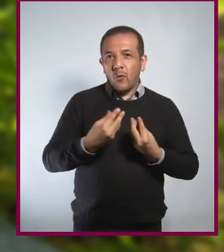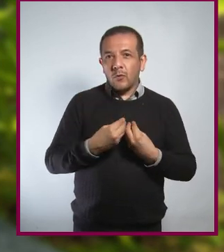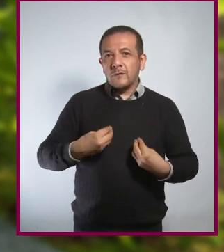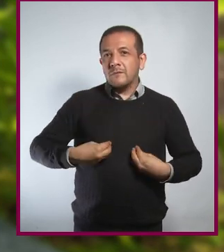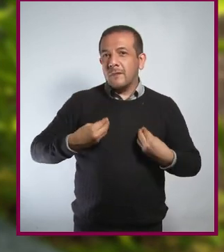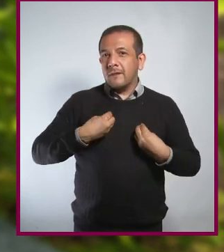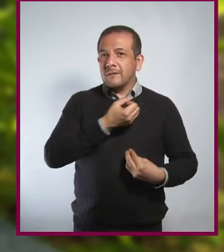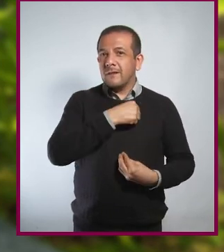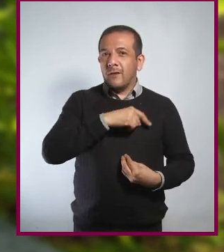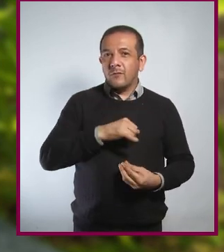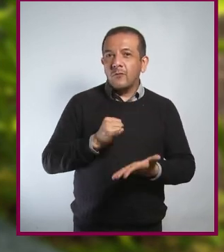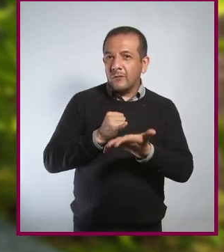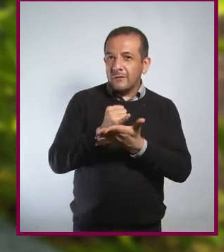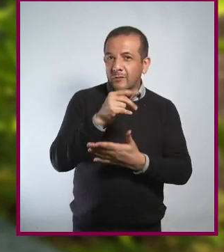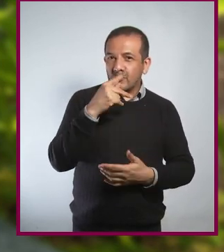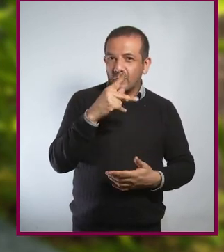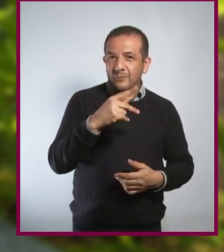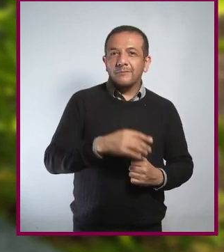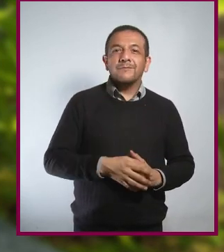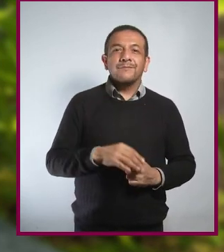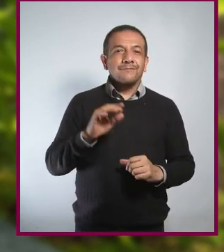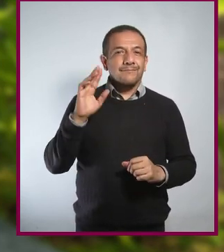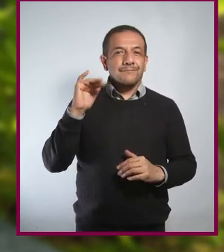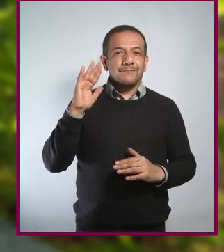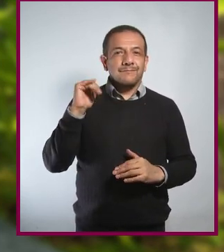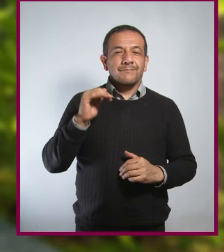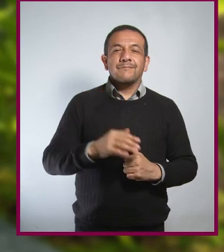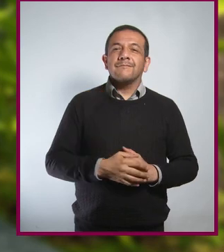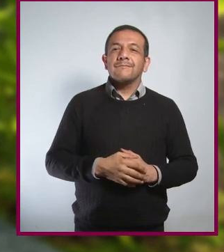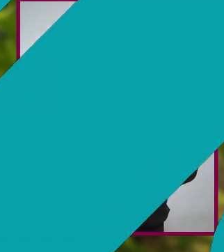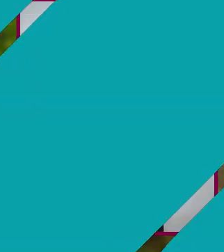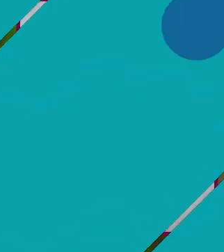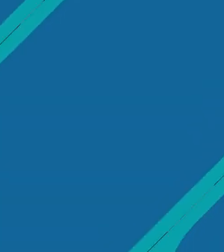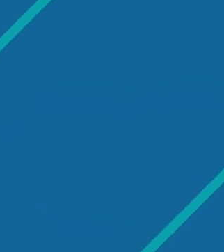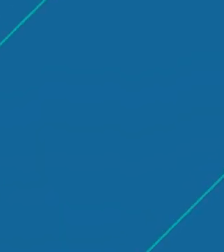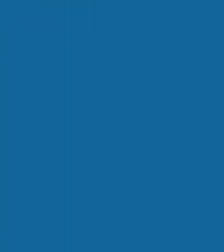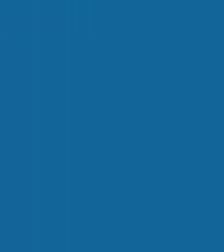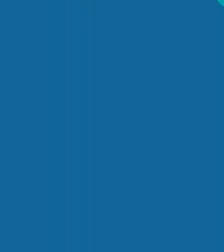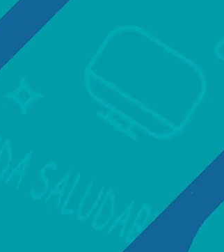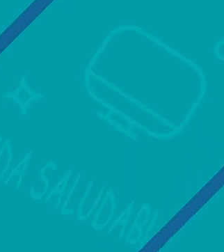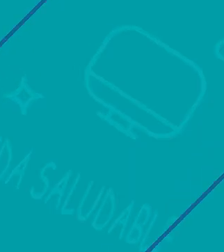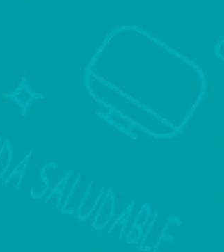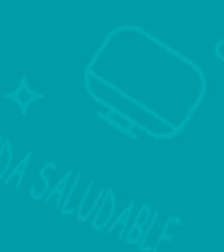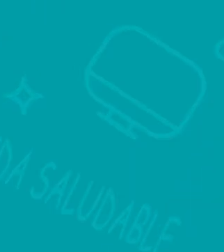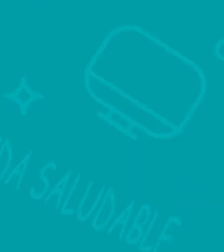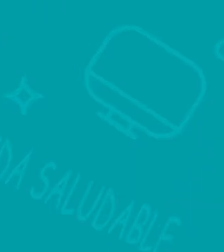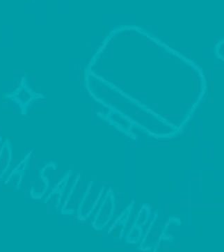Vida saludable, una buena decisión. Hasta la próxima.